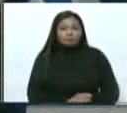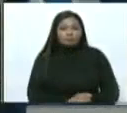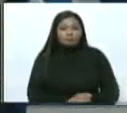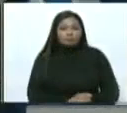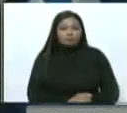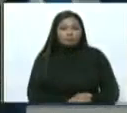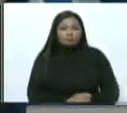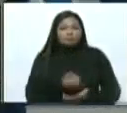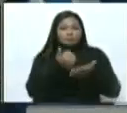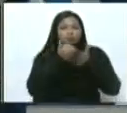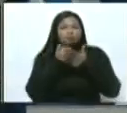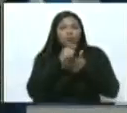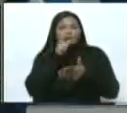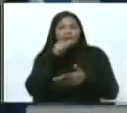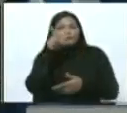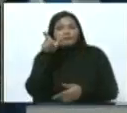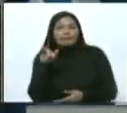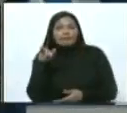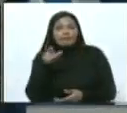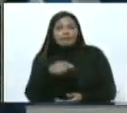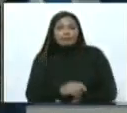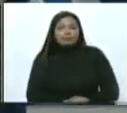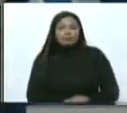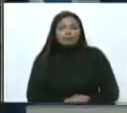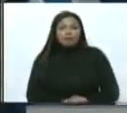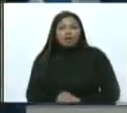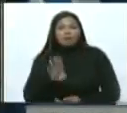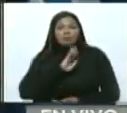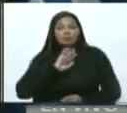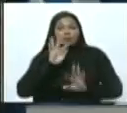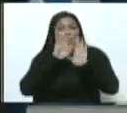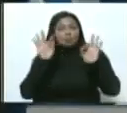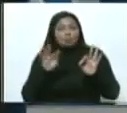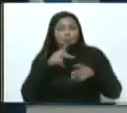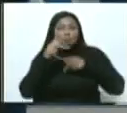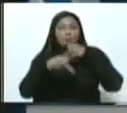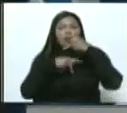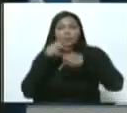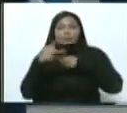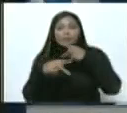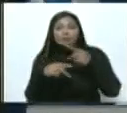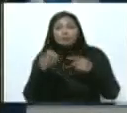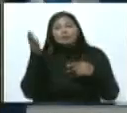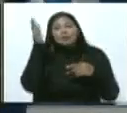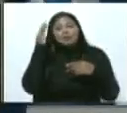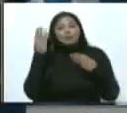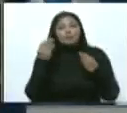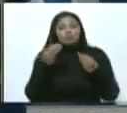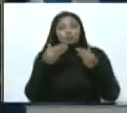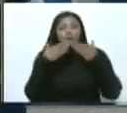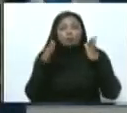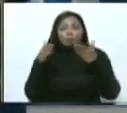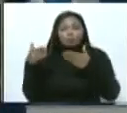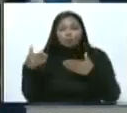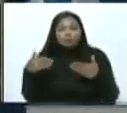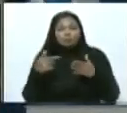para favorecer a quién, a la narcopolítica. Mucho ha sabido Aida Merlano de esto y lo está revelando,